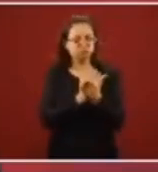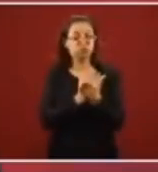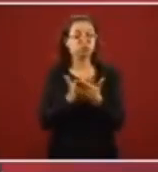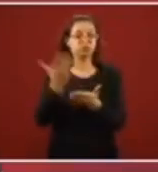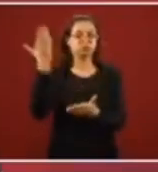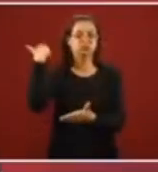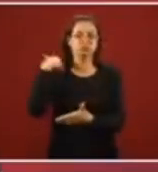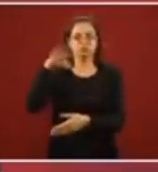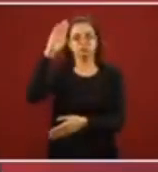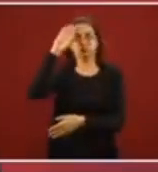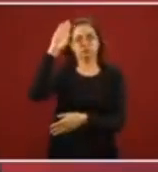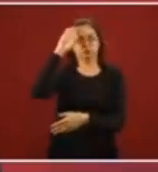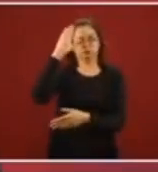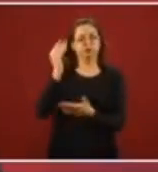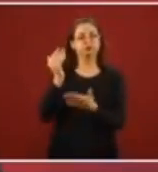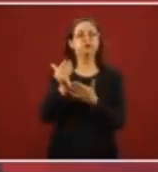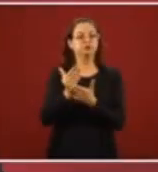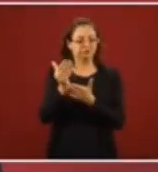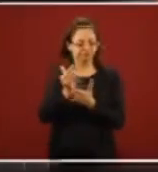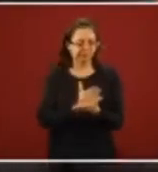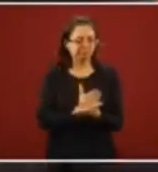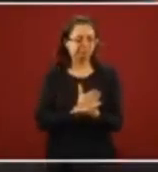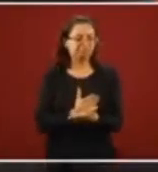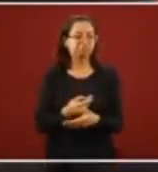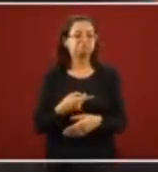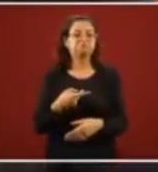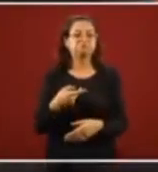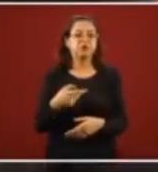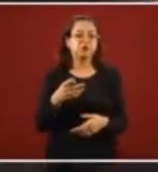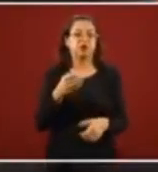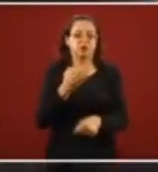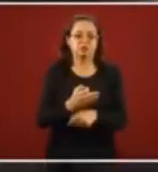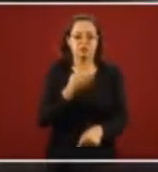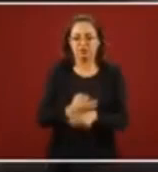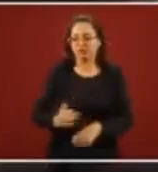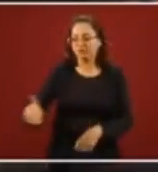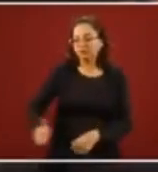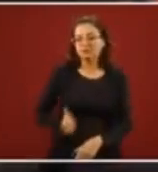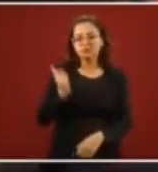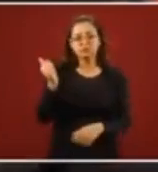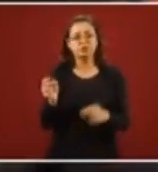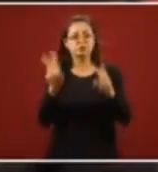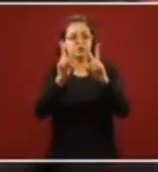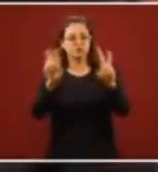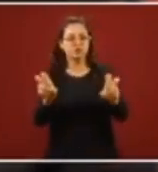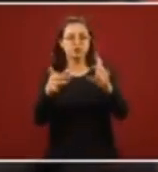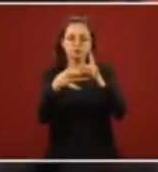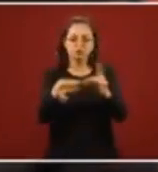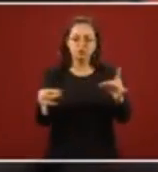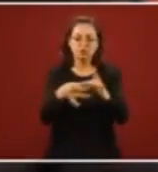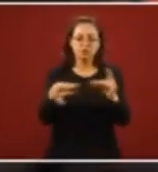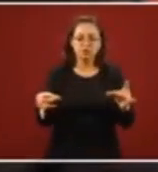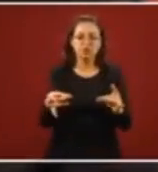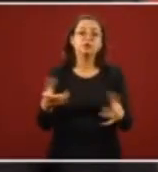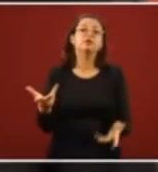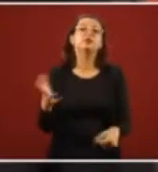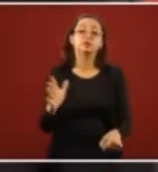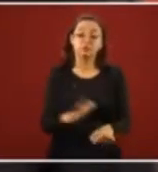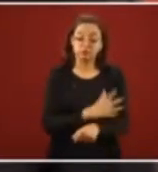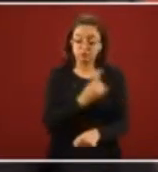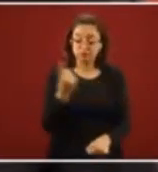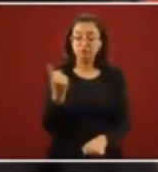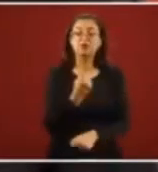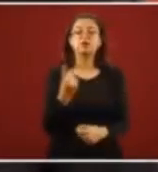me detengo a hablar sobre el tema, porque sigue habiendo